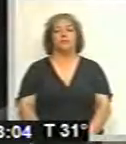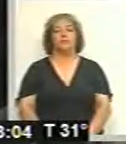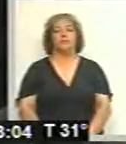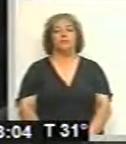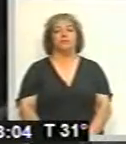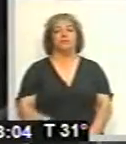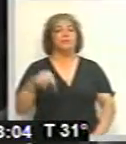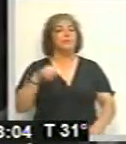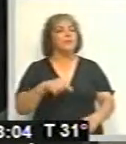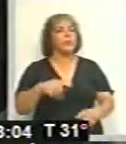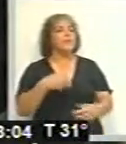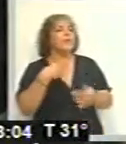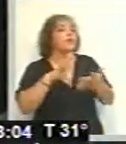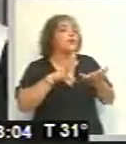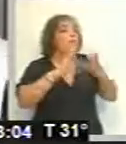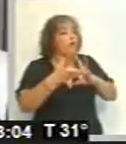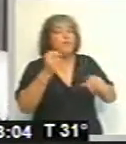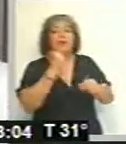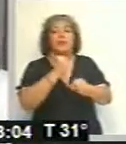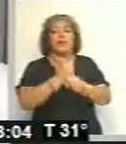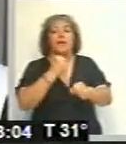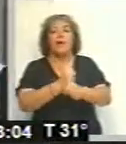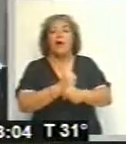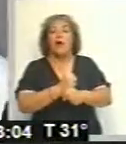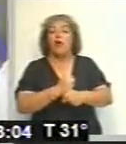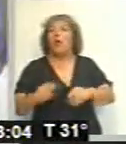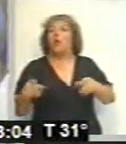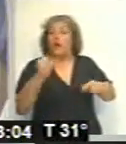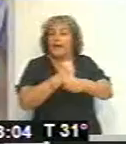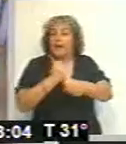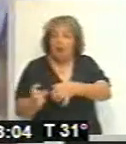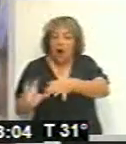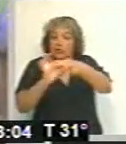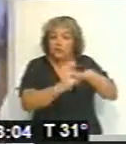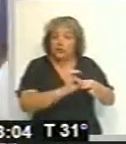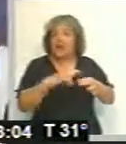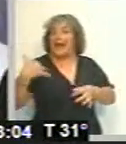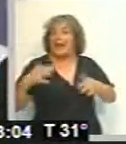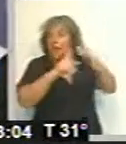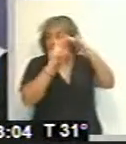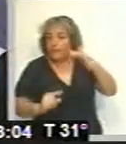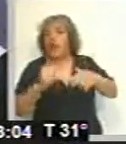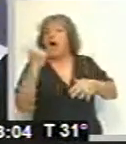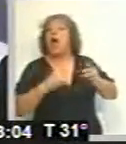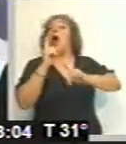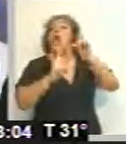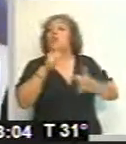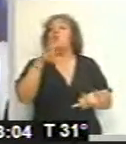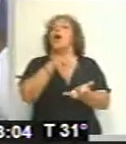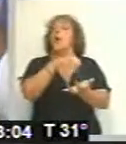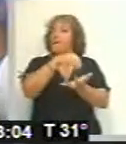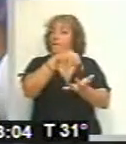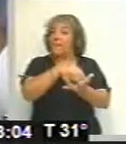Este operativo surge de un trabajo sistémico de área central a nivel país, en el cual se detectó que determinadas empresas